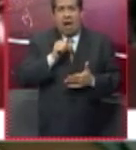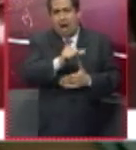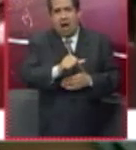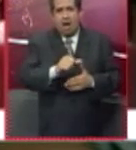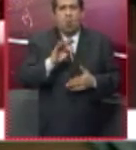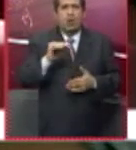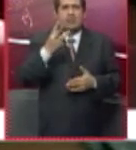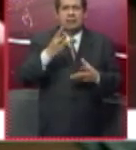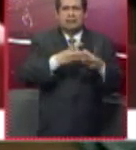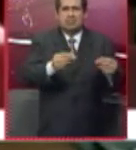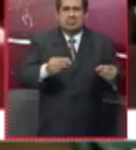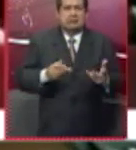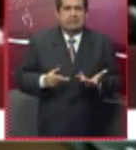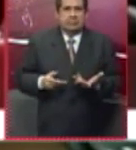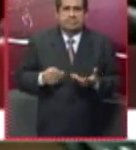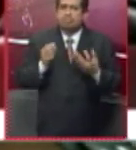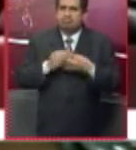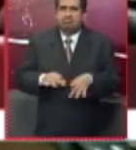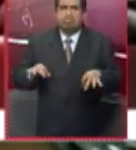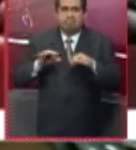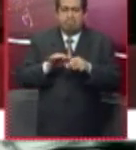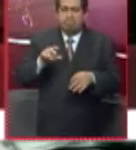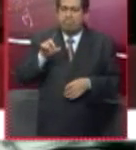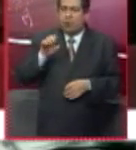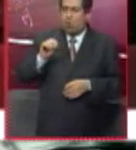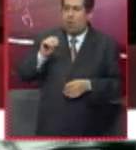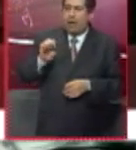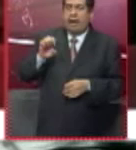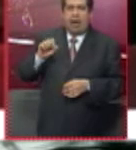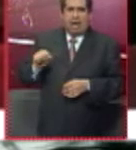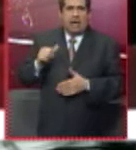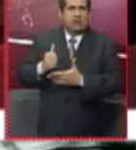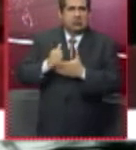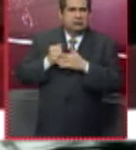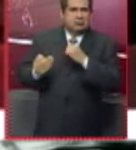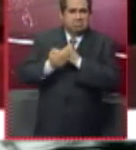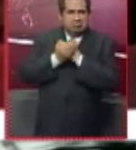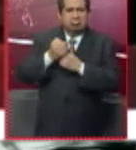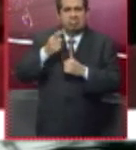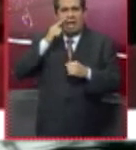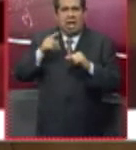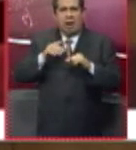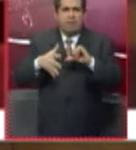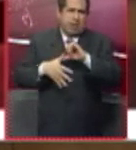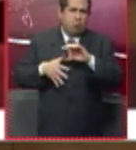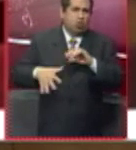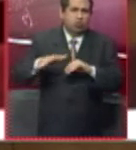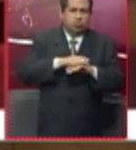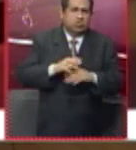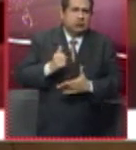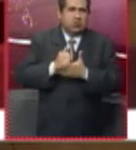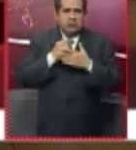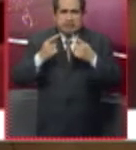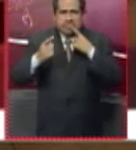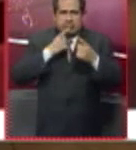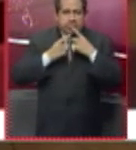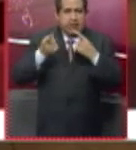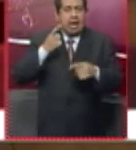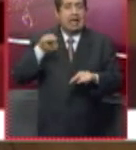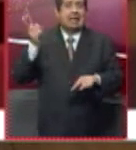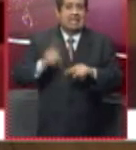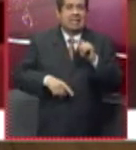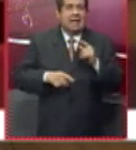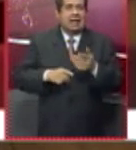normalistas, subrayó la importancia de la labor de la OEA en la transición democrática de los países miembros, así como en el combate al consumo